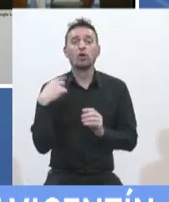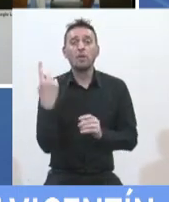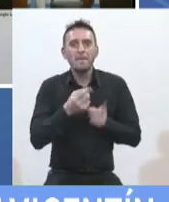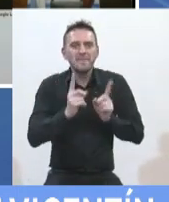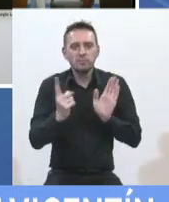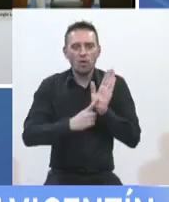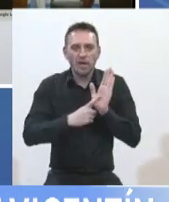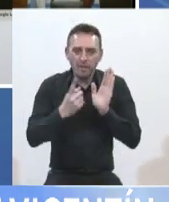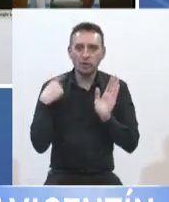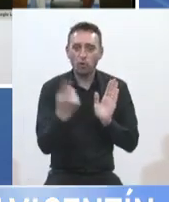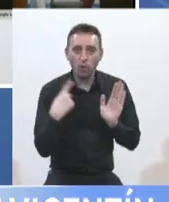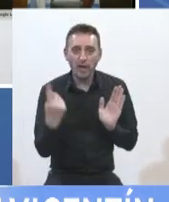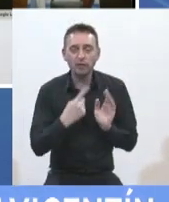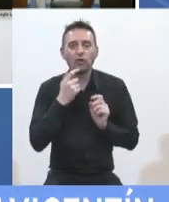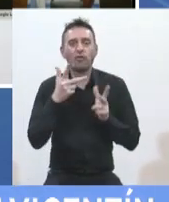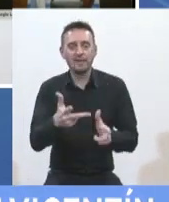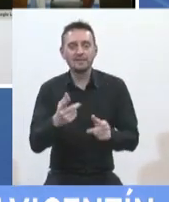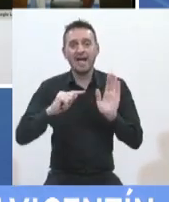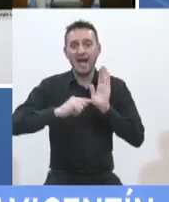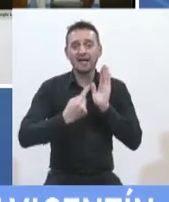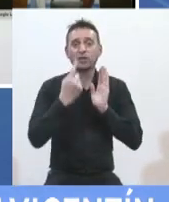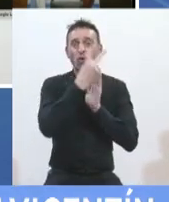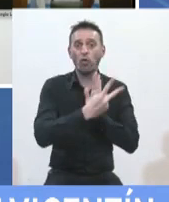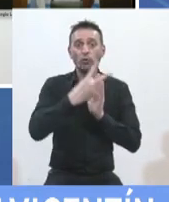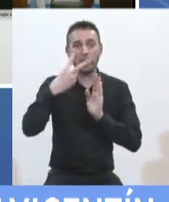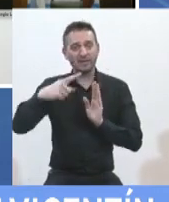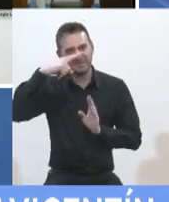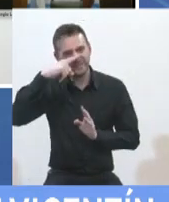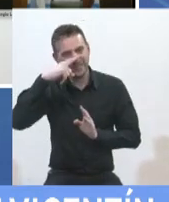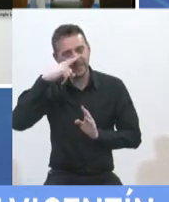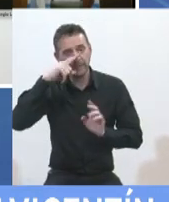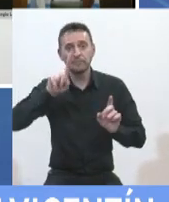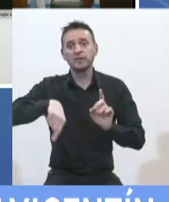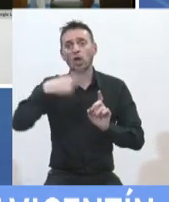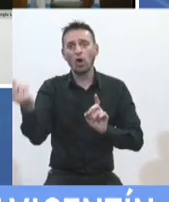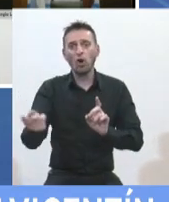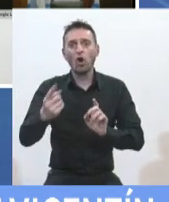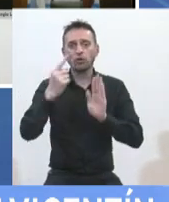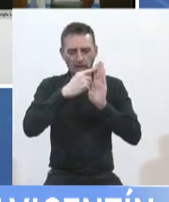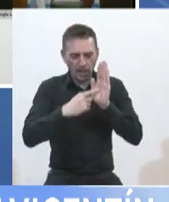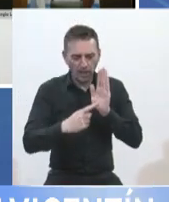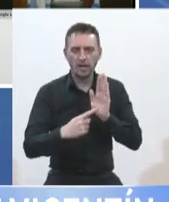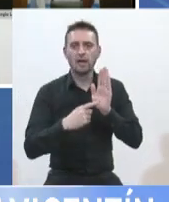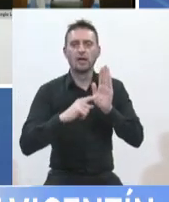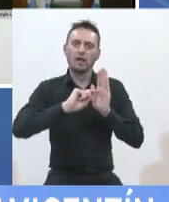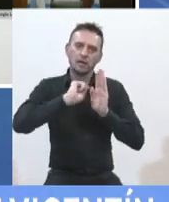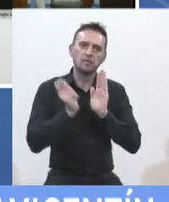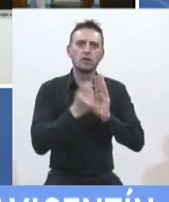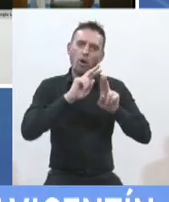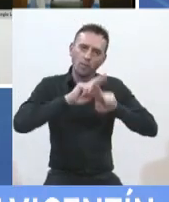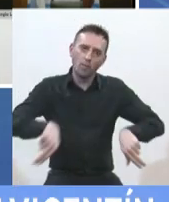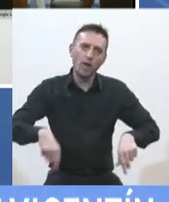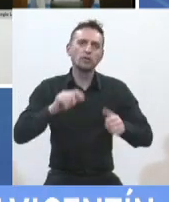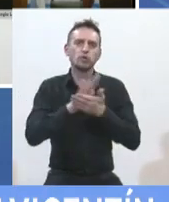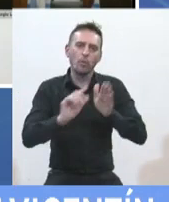propio reglamento dice en el artículo 227 que ninguna disposición de este reglamento puede ser alterada ni derogada por